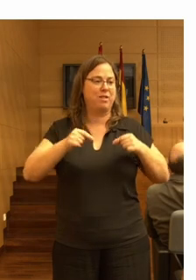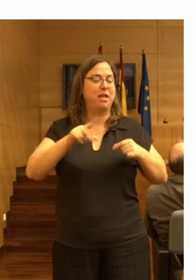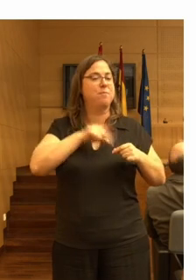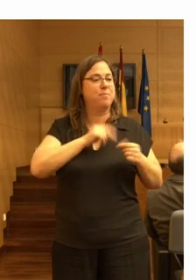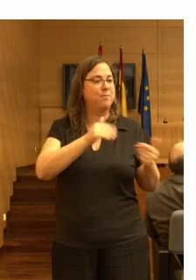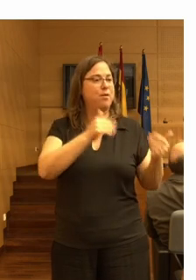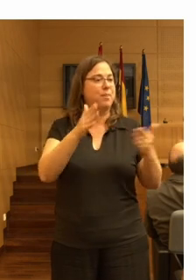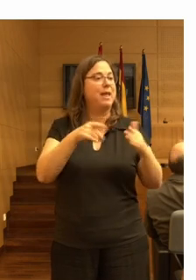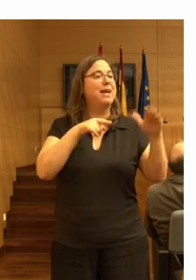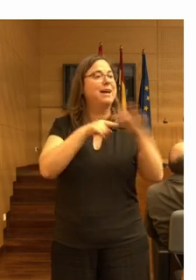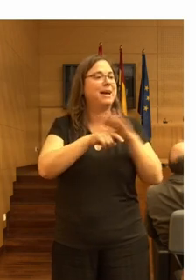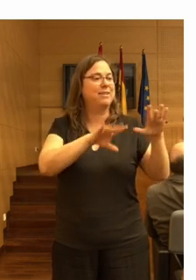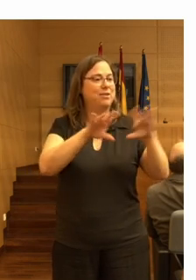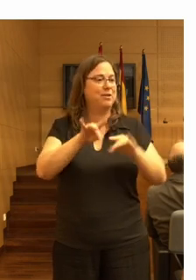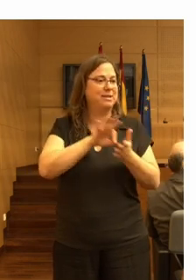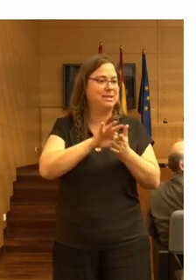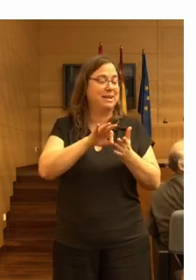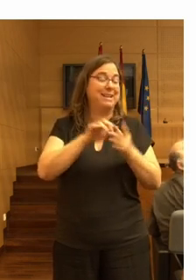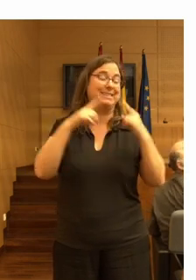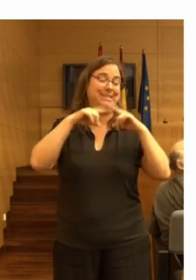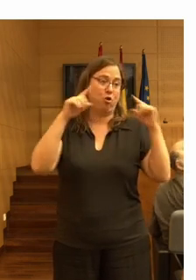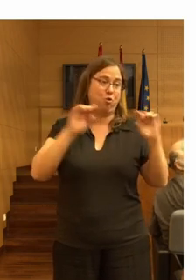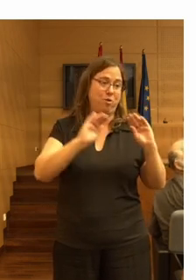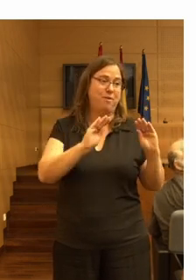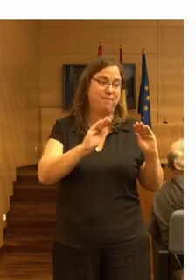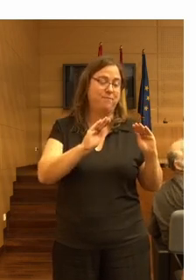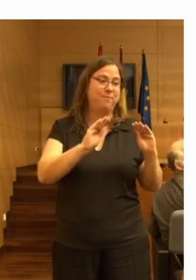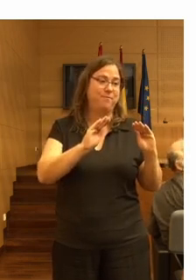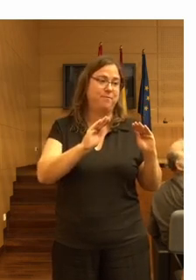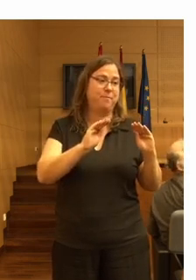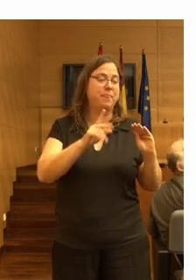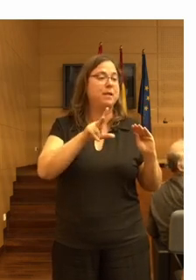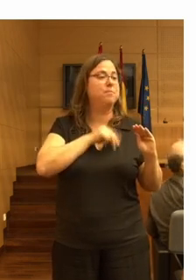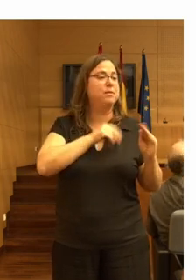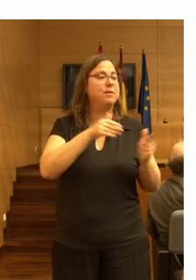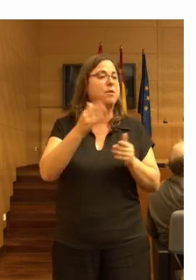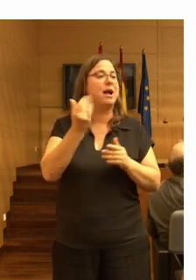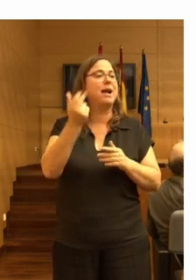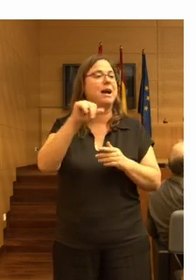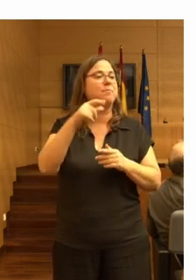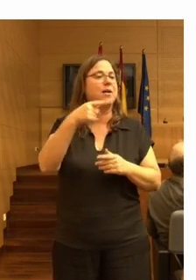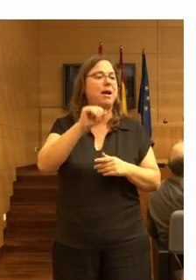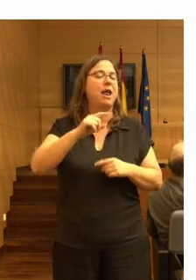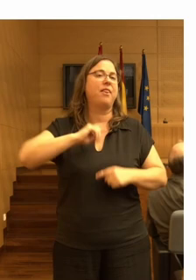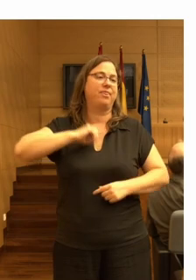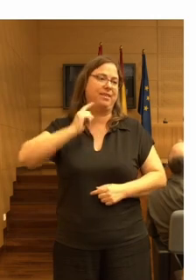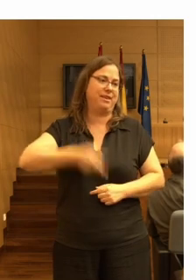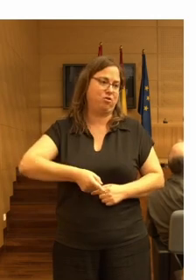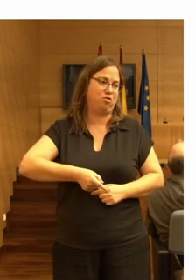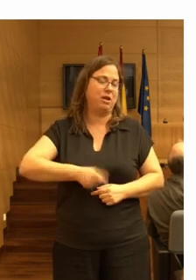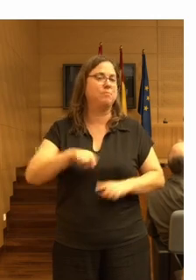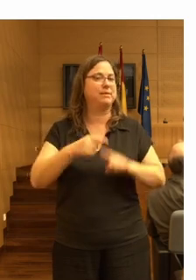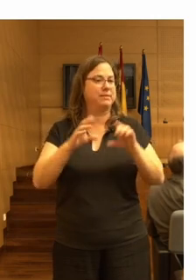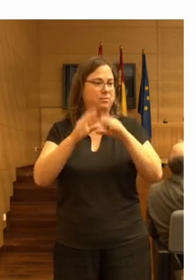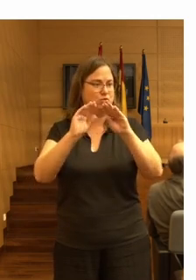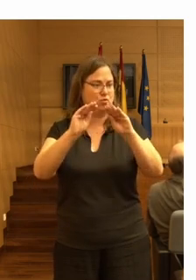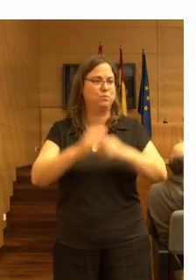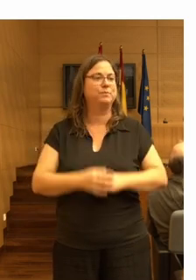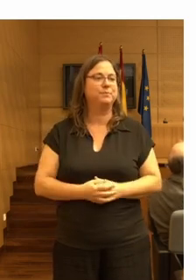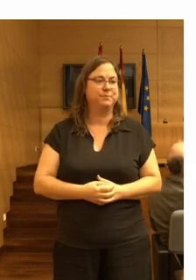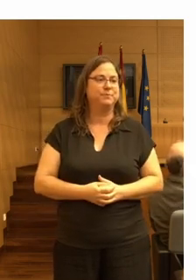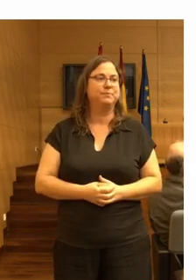el premio la gerente territorial de Segovia y recoge Carmen Galán, su directora y su equipo.